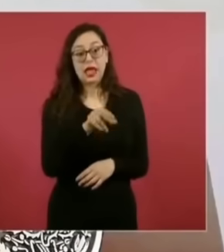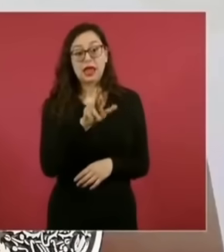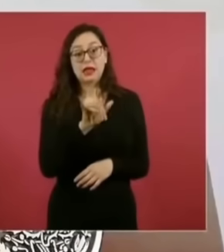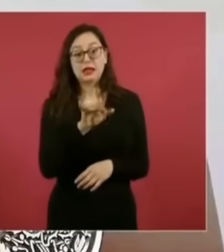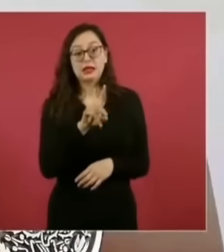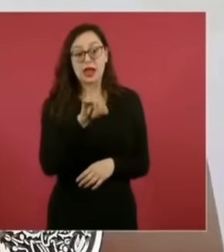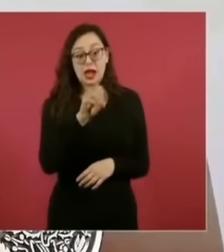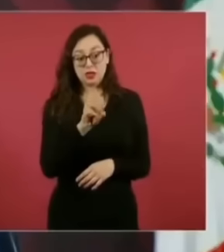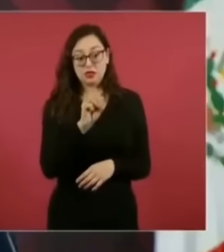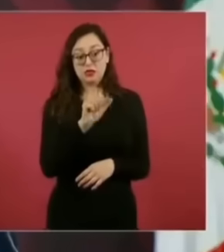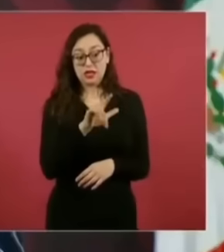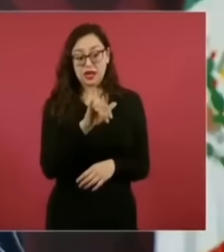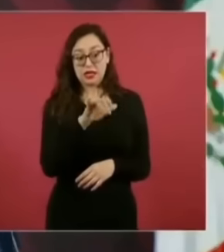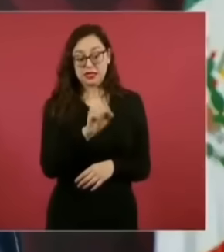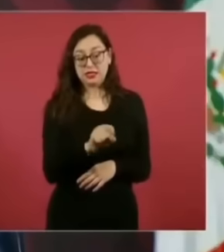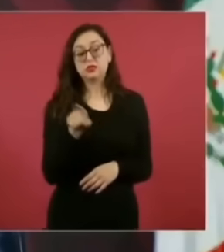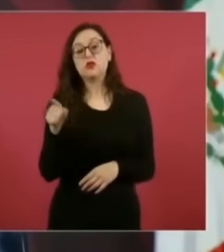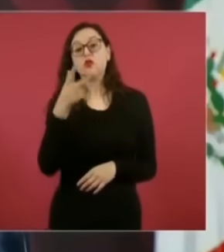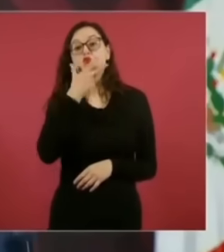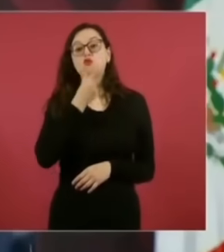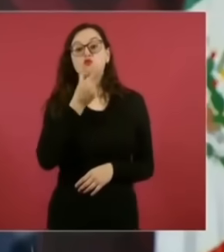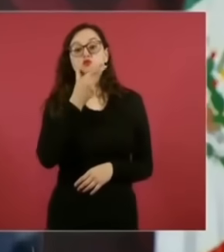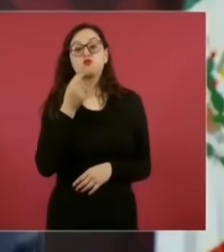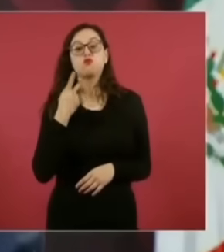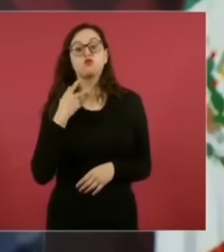dijo que no aceptaba,